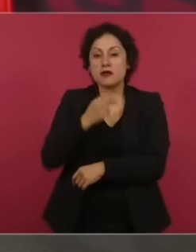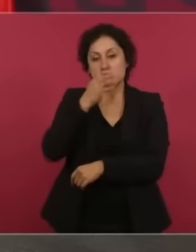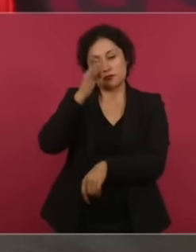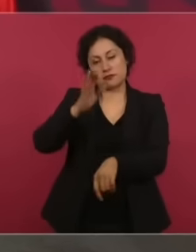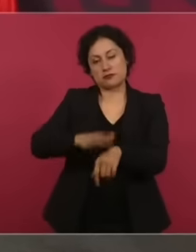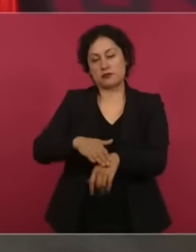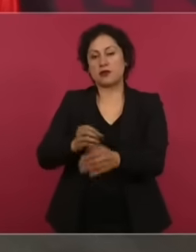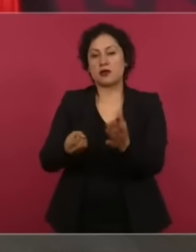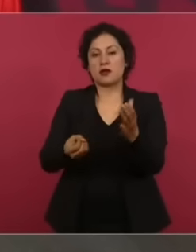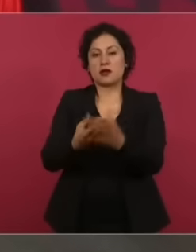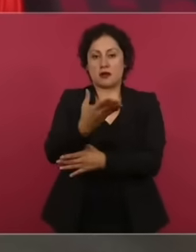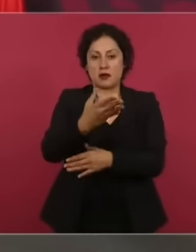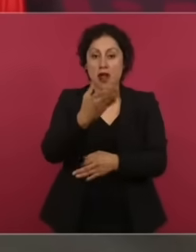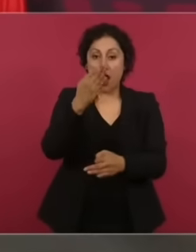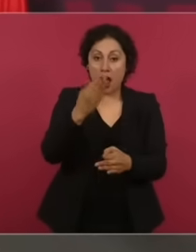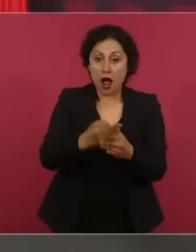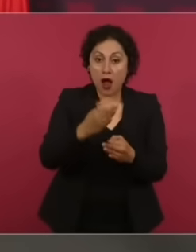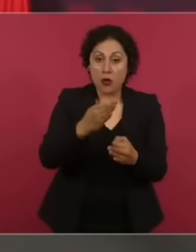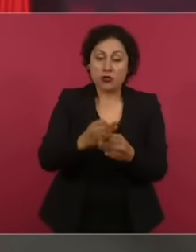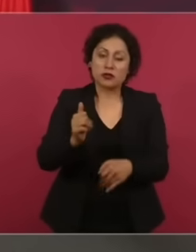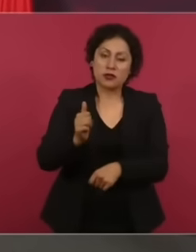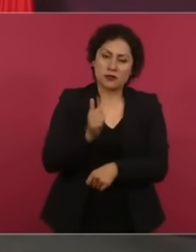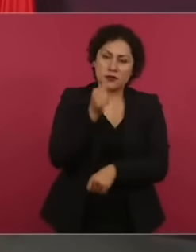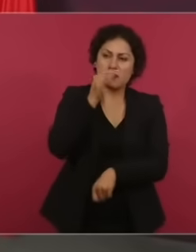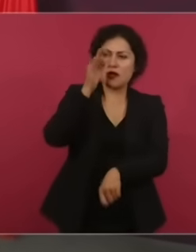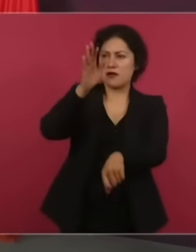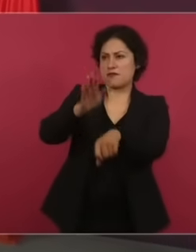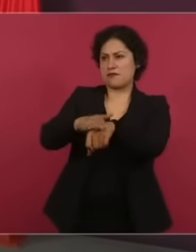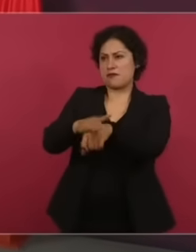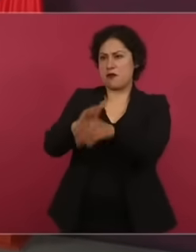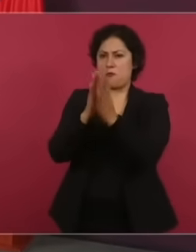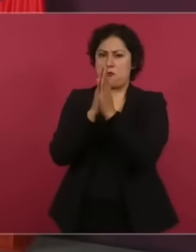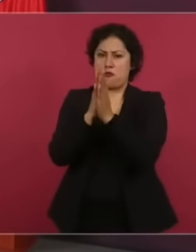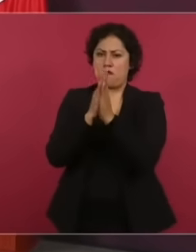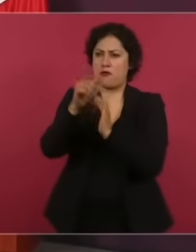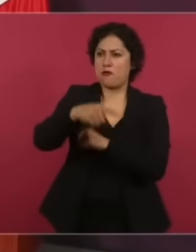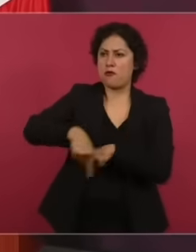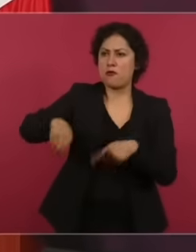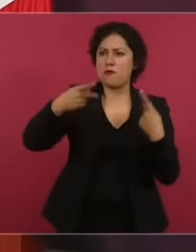que nos ayuden, que no se presten a esas cosas,